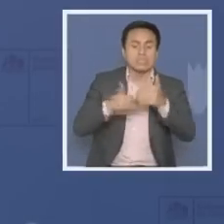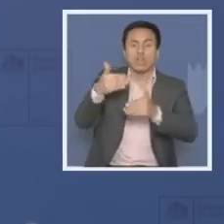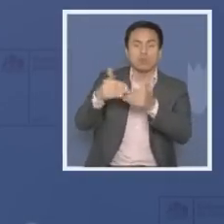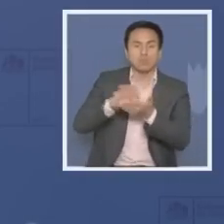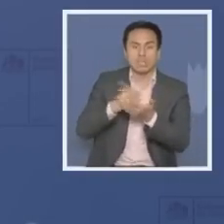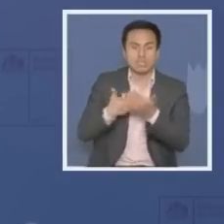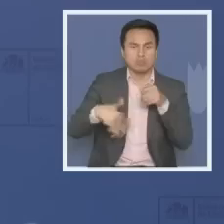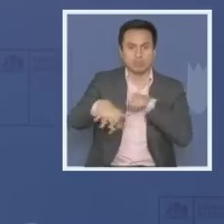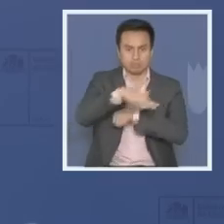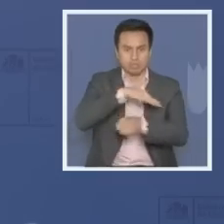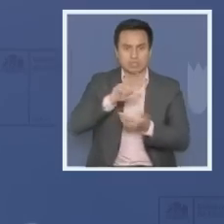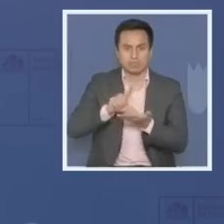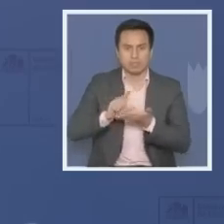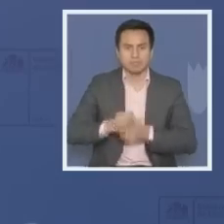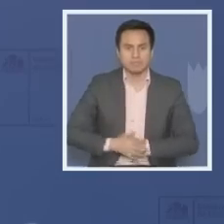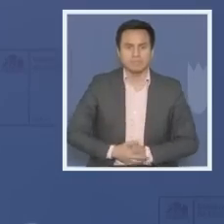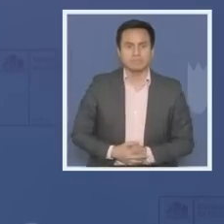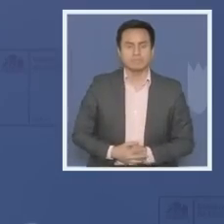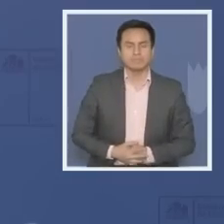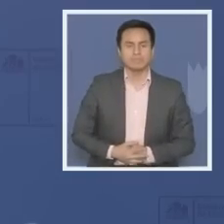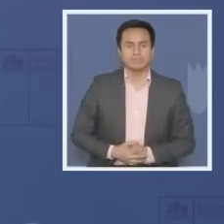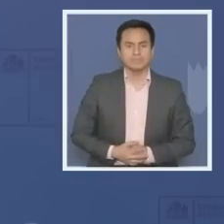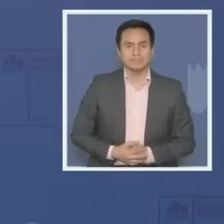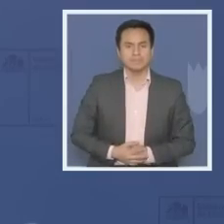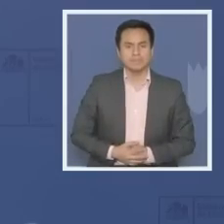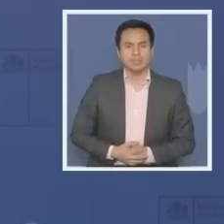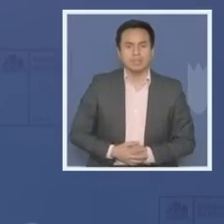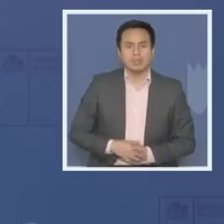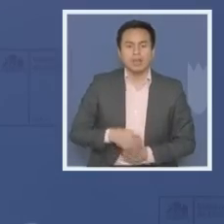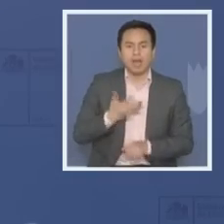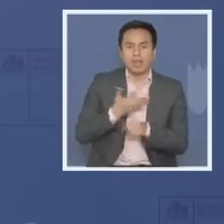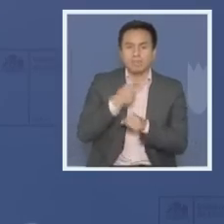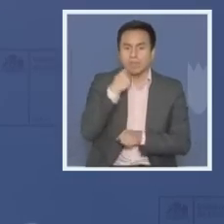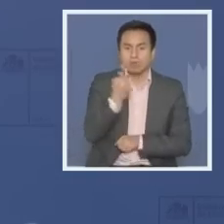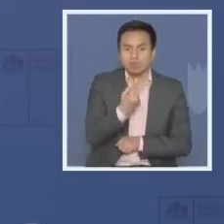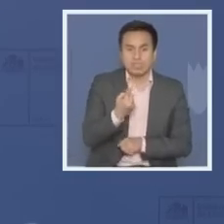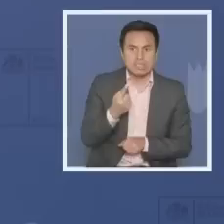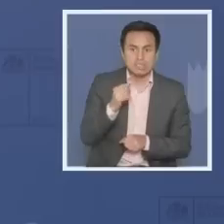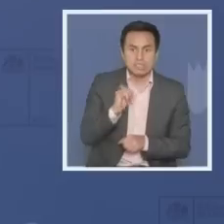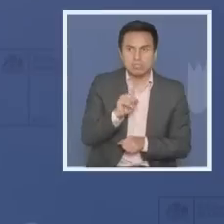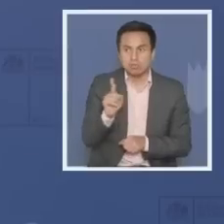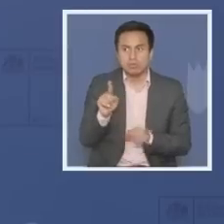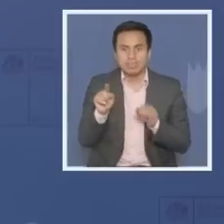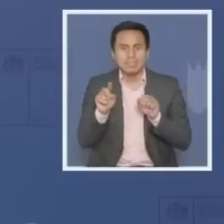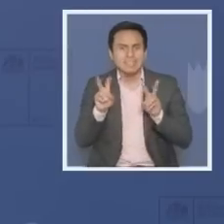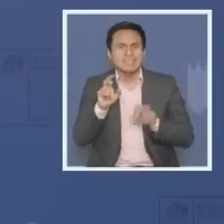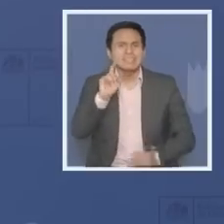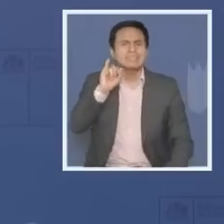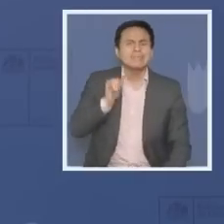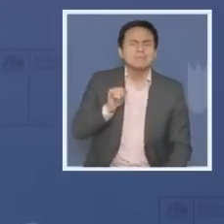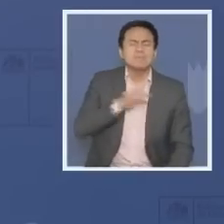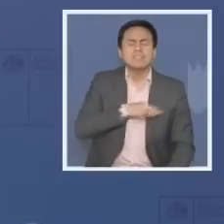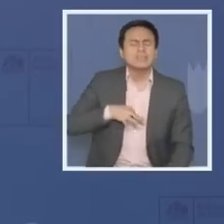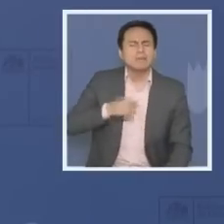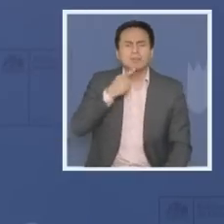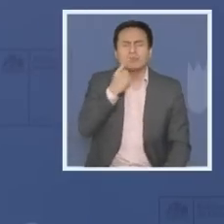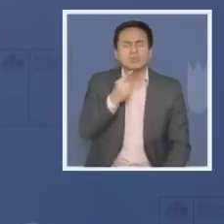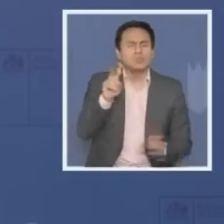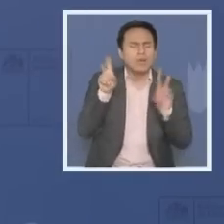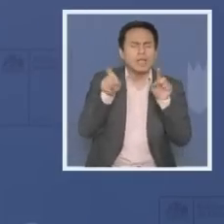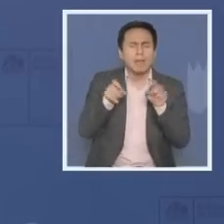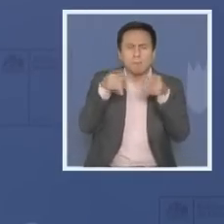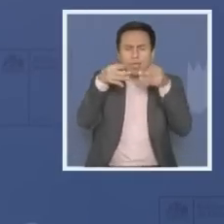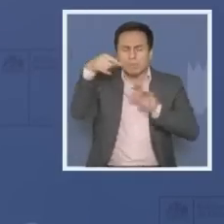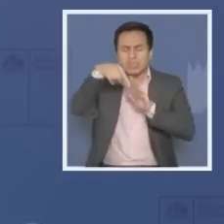desarrollo de la situación en la zona. No sé si existen preguntas o temas que necesitemos. Sí, ministra, buenos días. Quería saber si nos